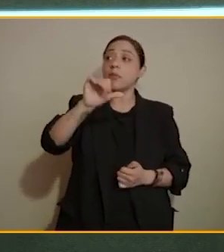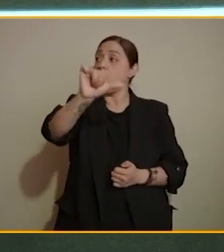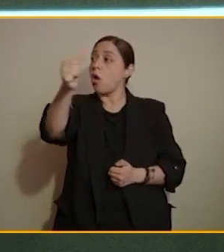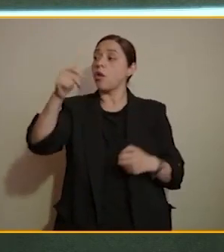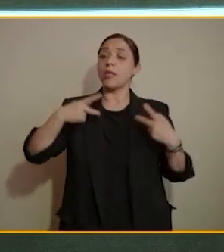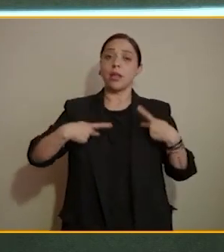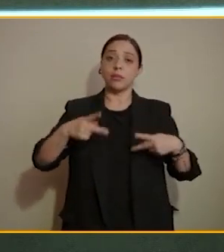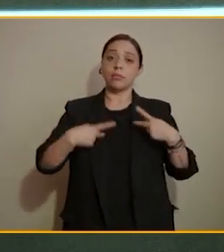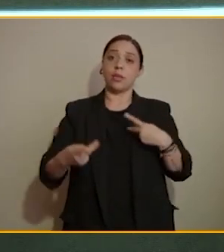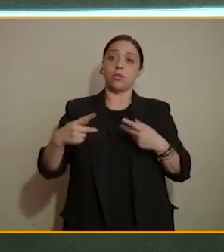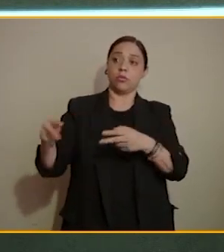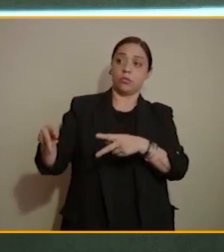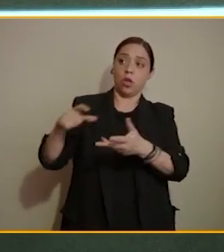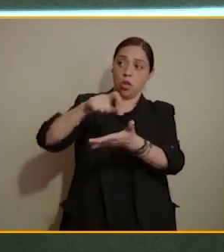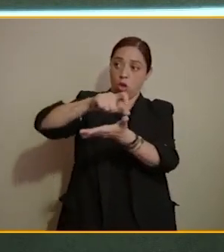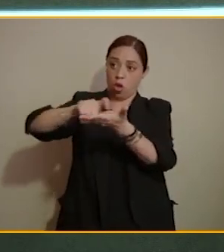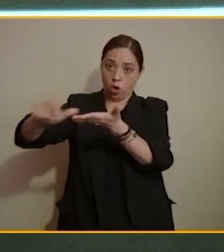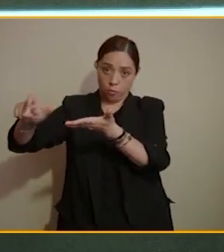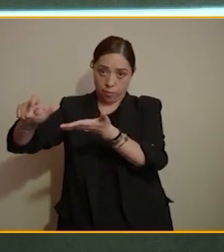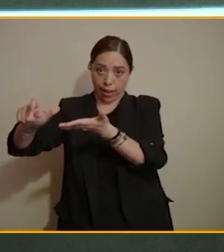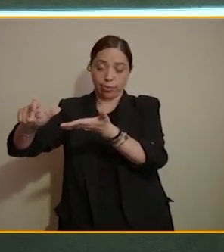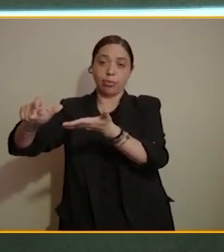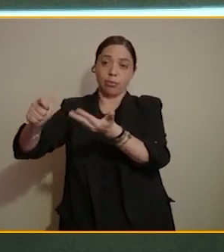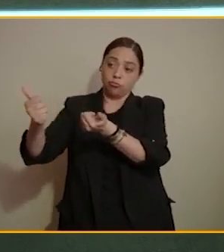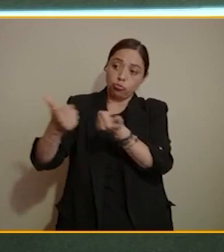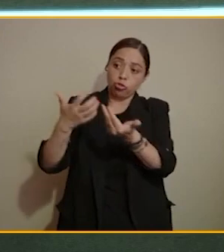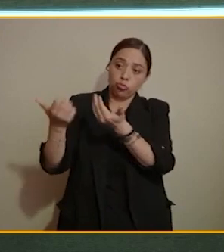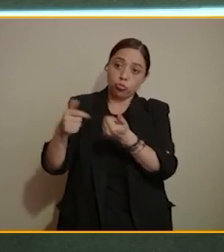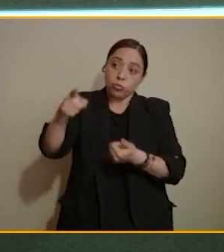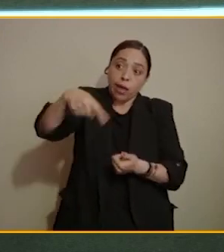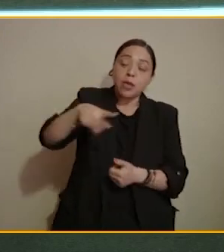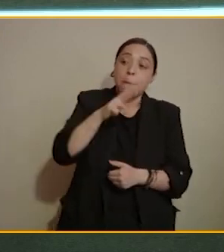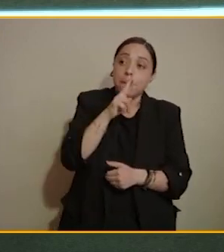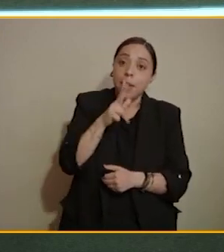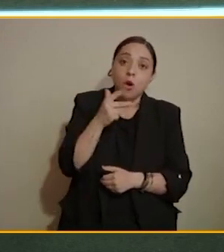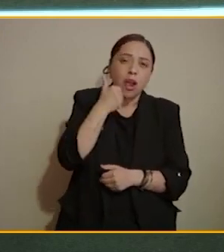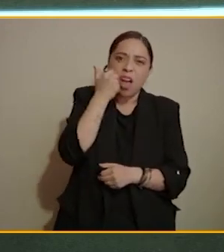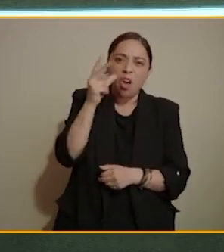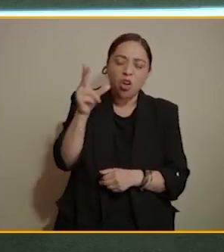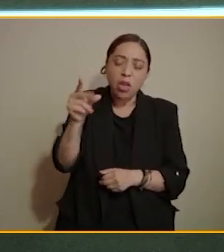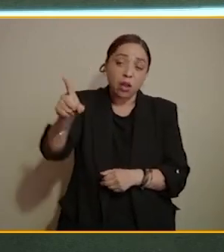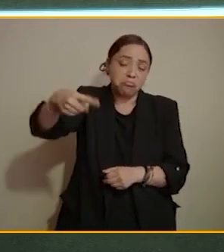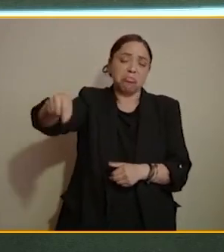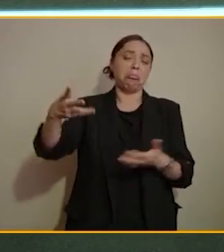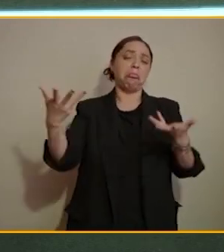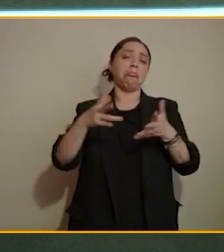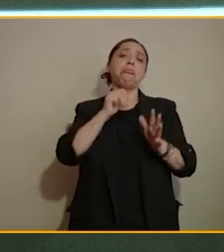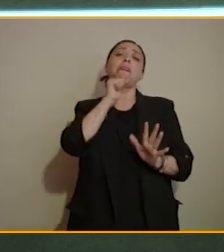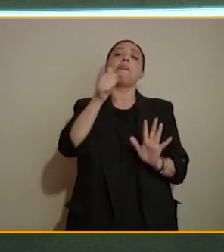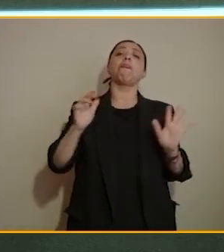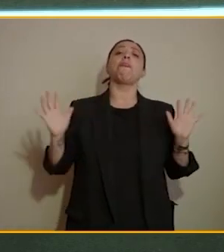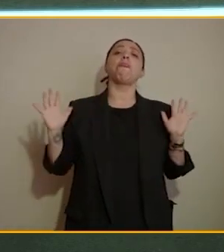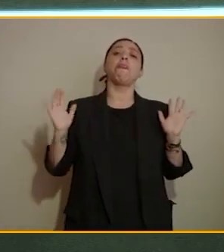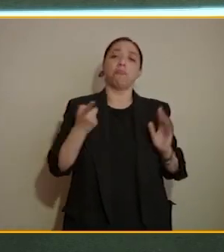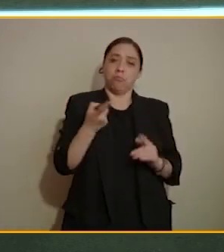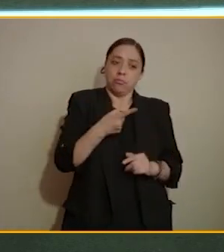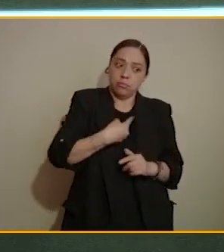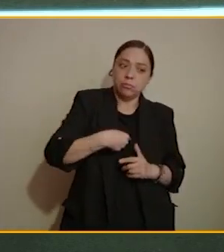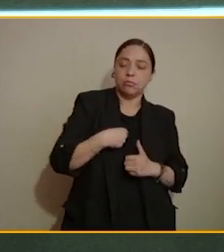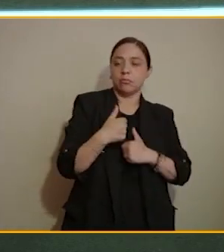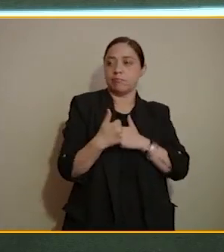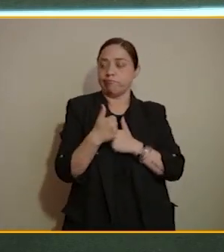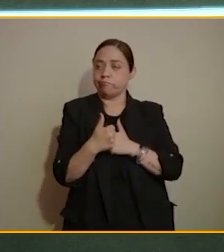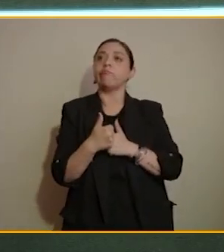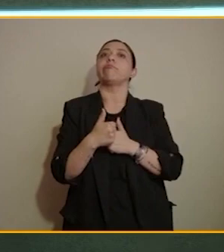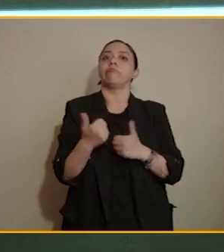distribuidores no quieren mejorar, simplemente no lo van a hacer. Y que ese también es un reto y una realidad con la que